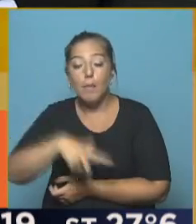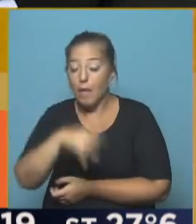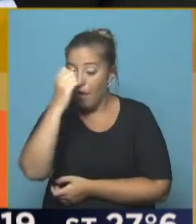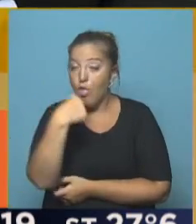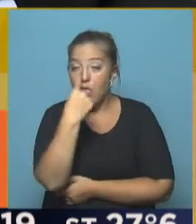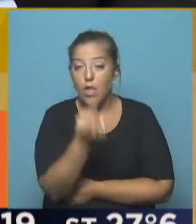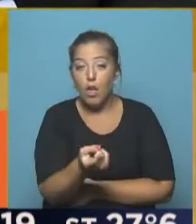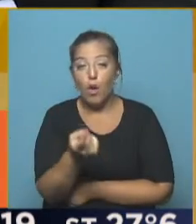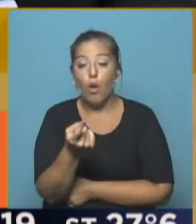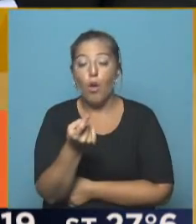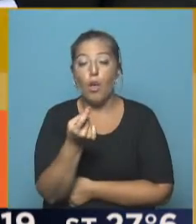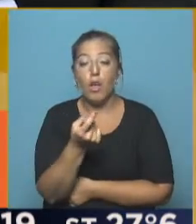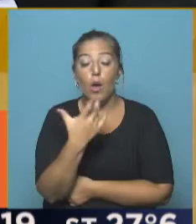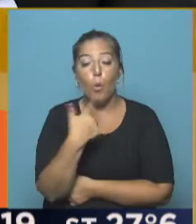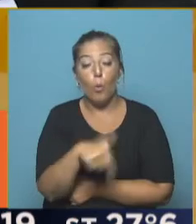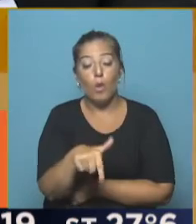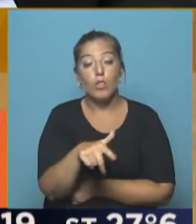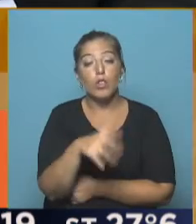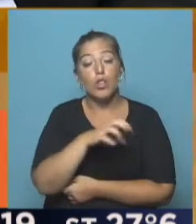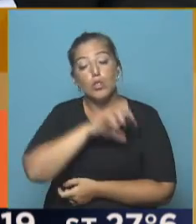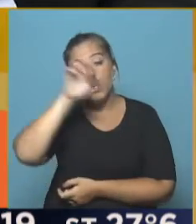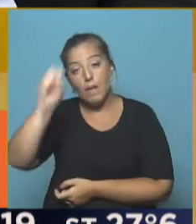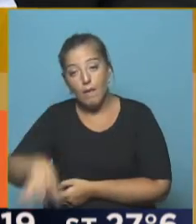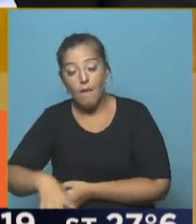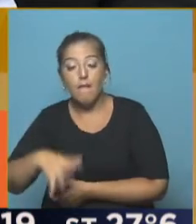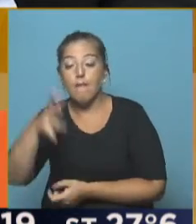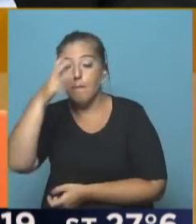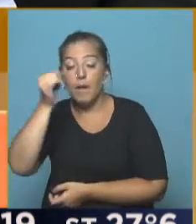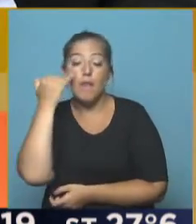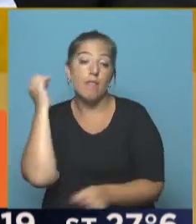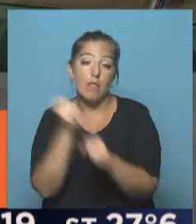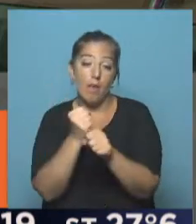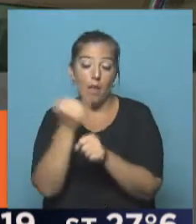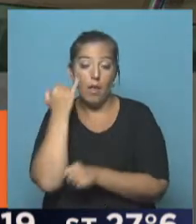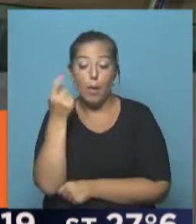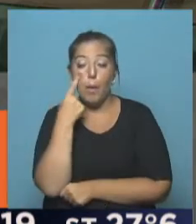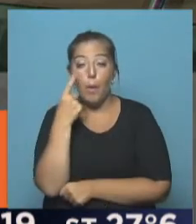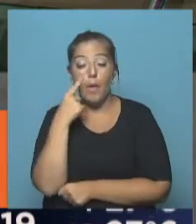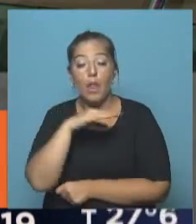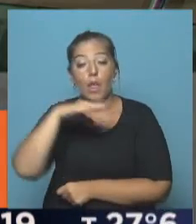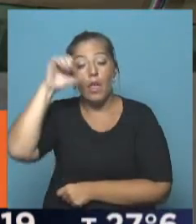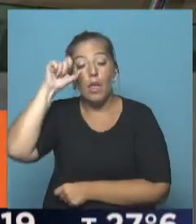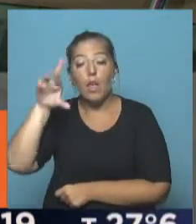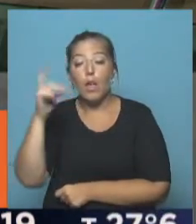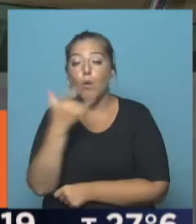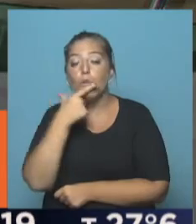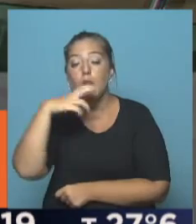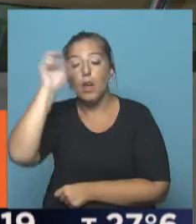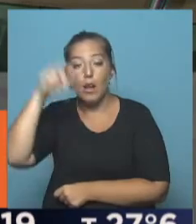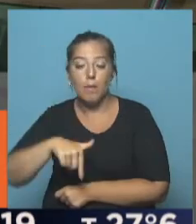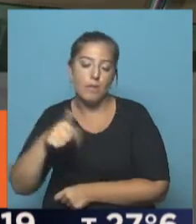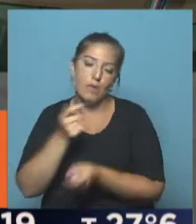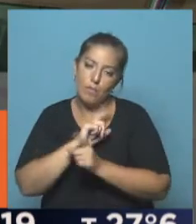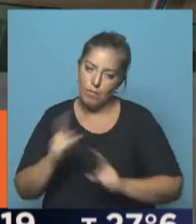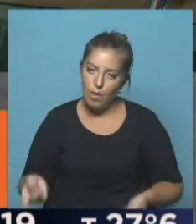que mientras se trasladaba a la embajada, él iba a trabajar e iba a vivir en Jerusalén. Ya está claro que eso no va a